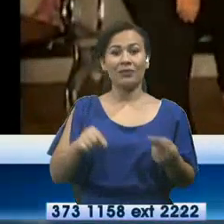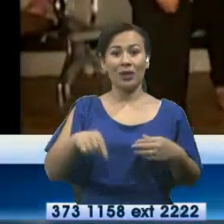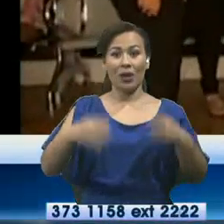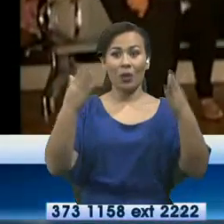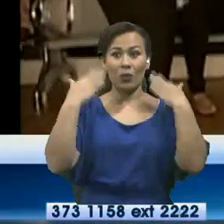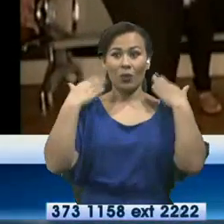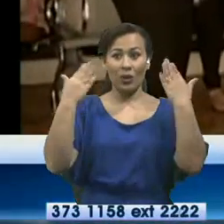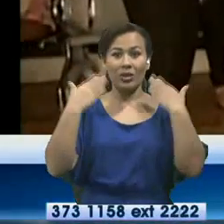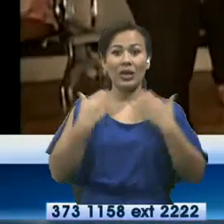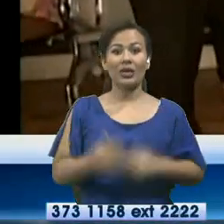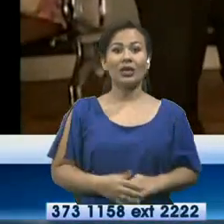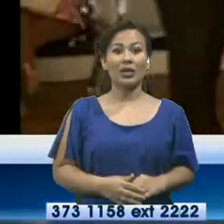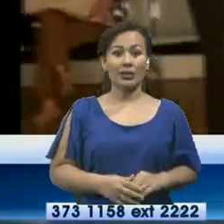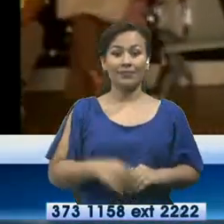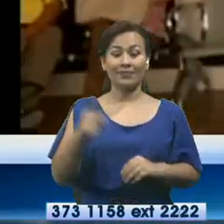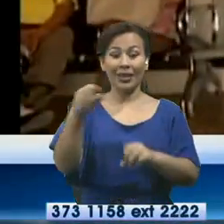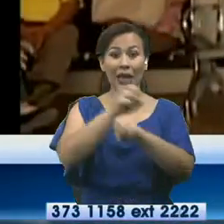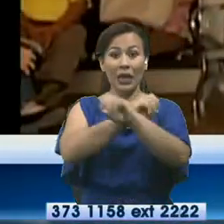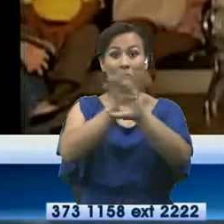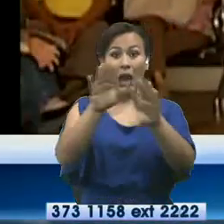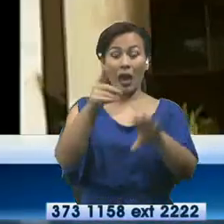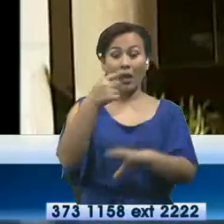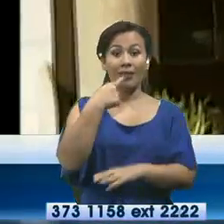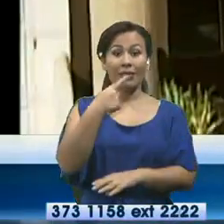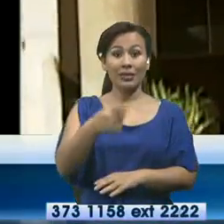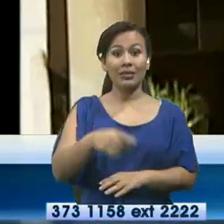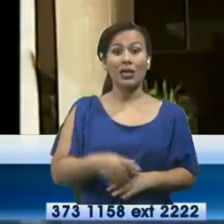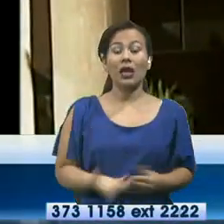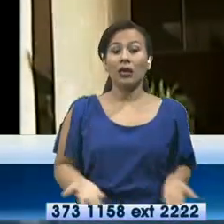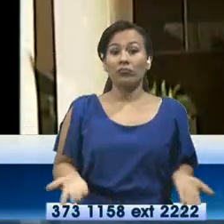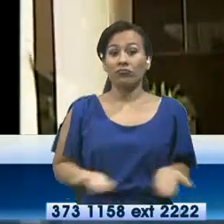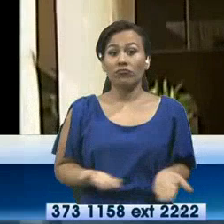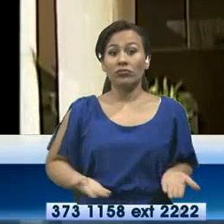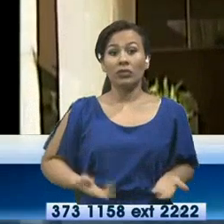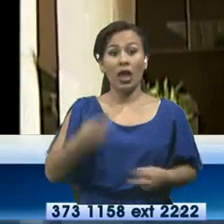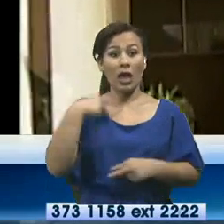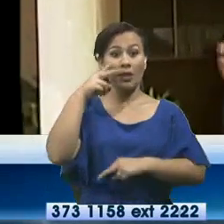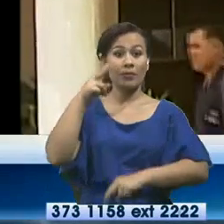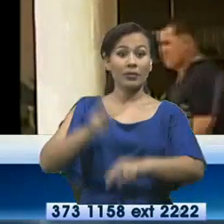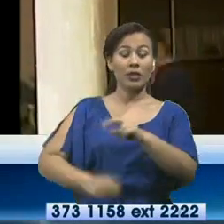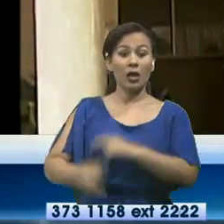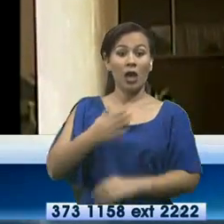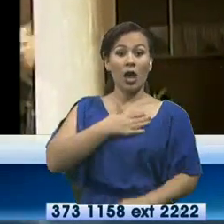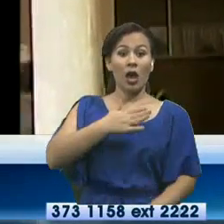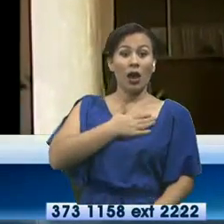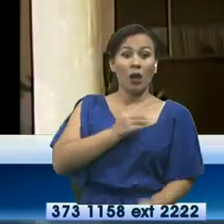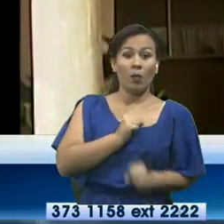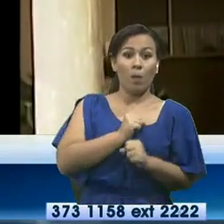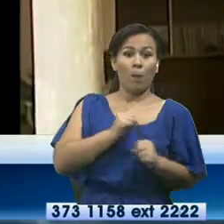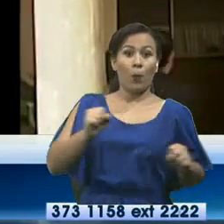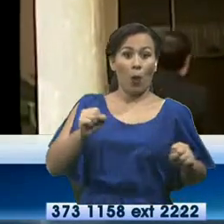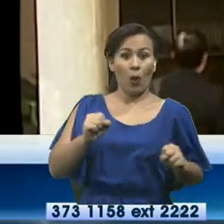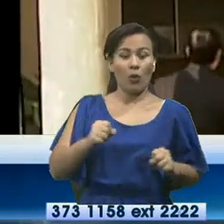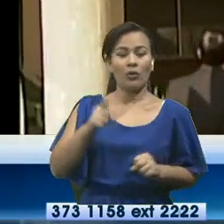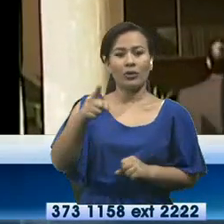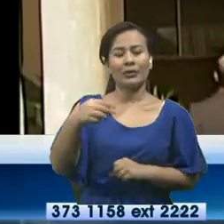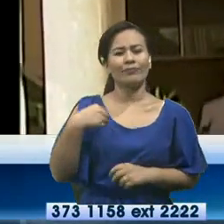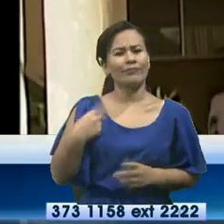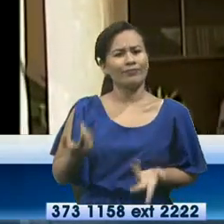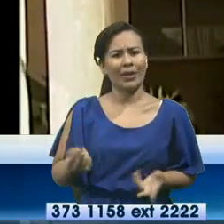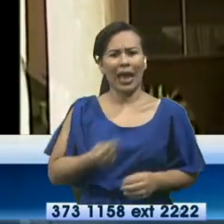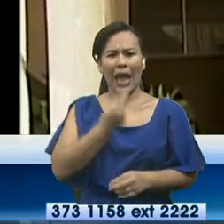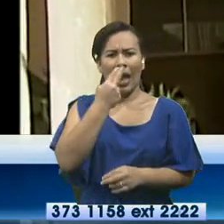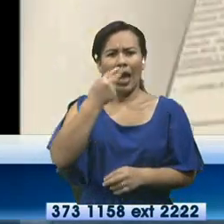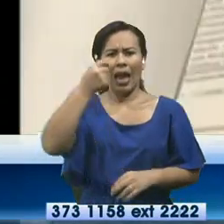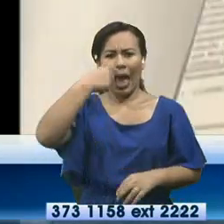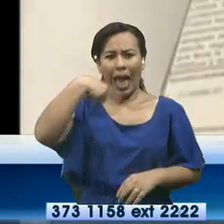Las causas no quedaron claras. Según la defensa de la clínica, se trató de un shock anafiláctico, es decir, la reacción alérgica